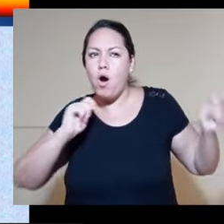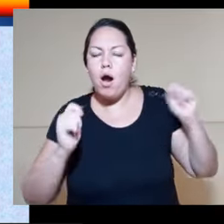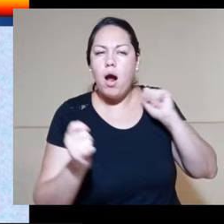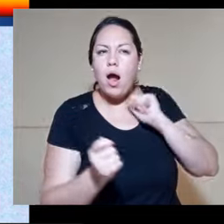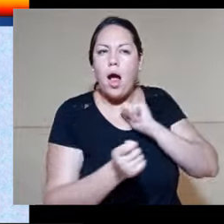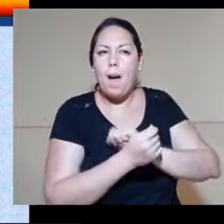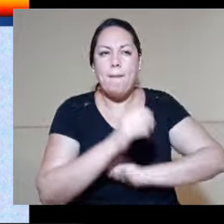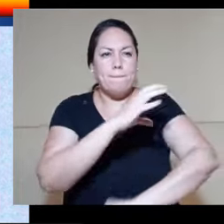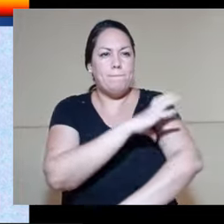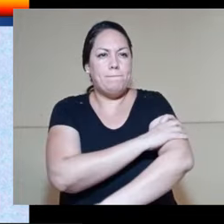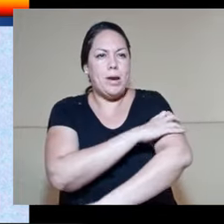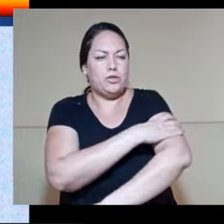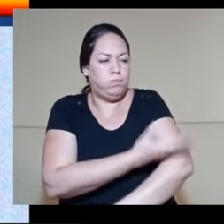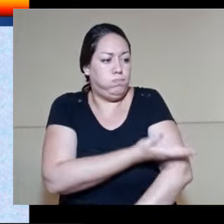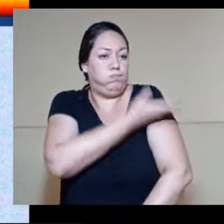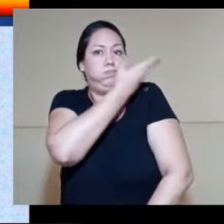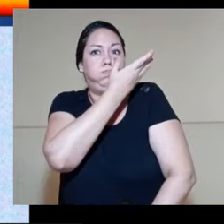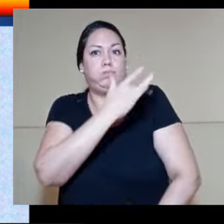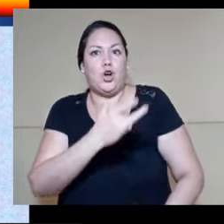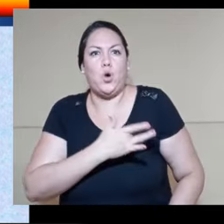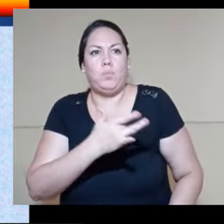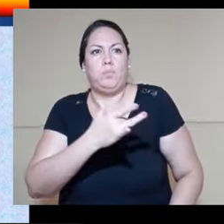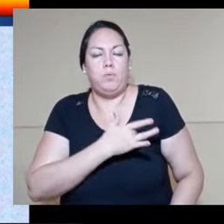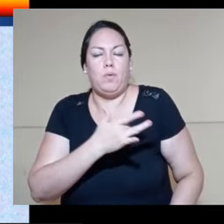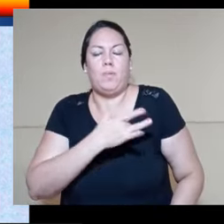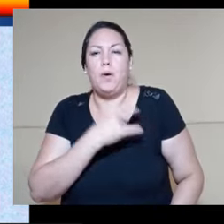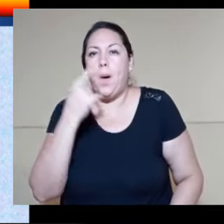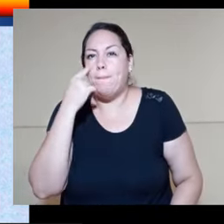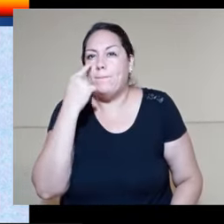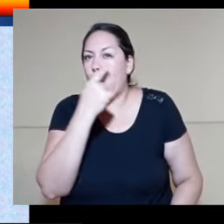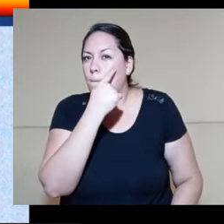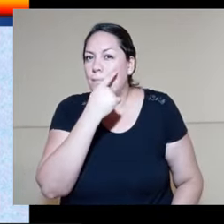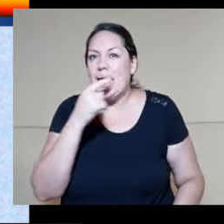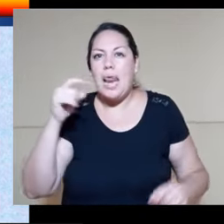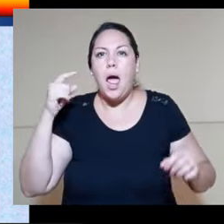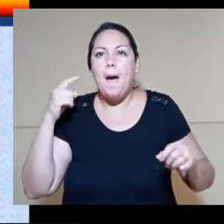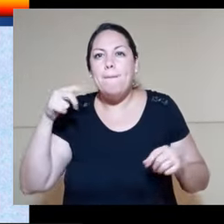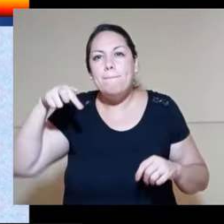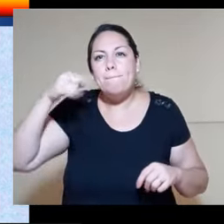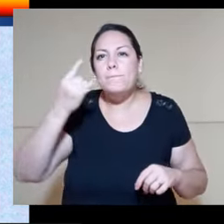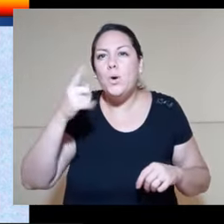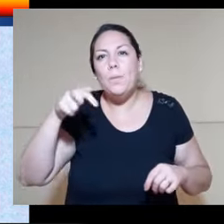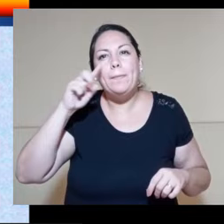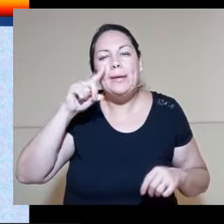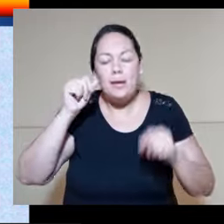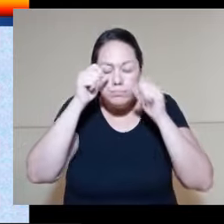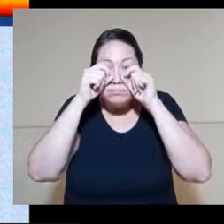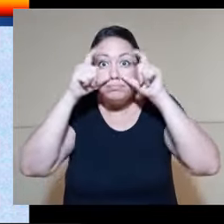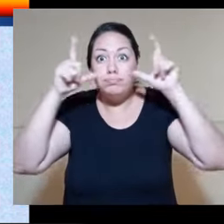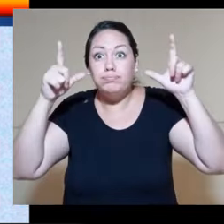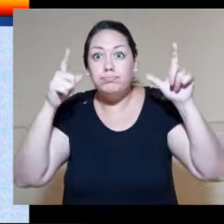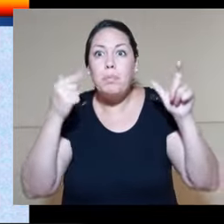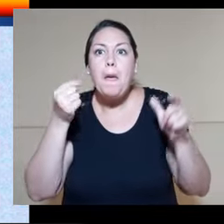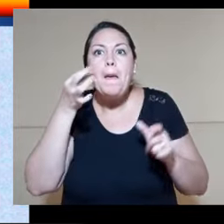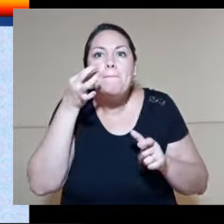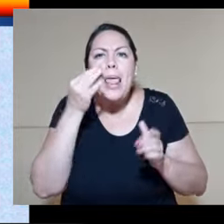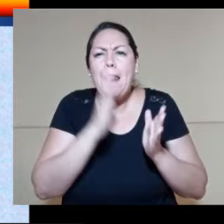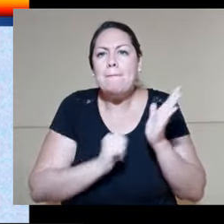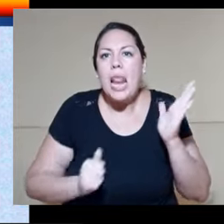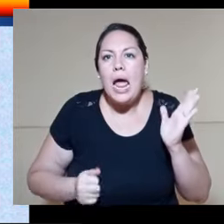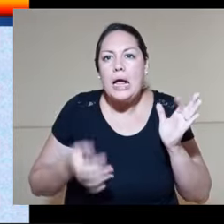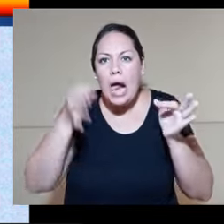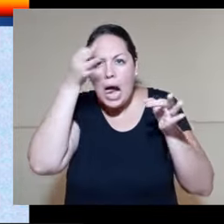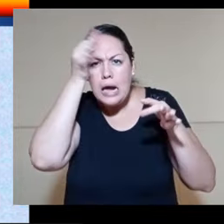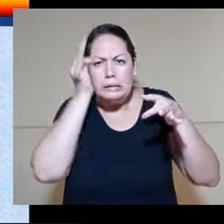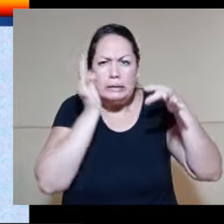¿no es cierto? Con cambios físicos, aumento de la presión arterial, aumento de la frecuencia cardíaca, pupilas dilatadas, se